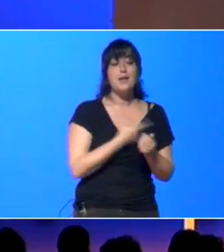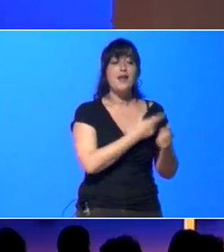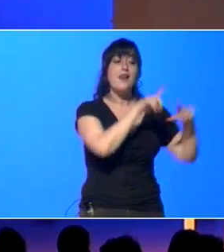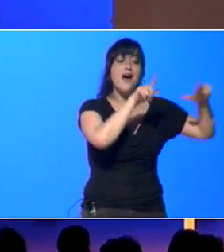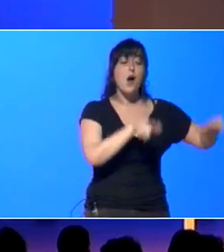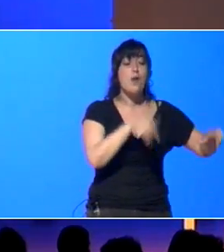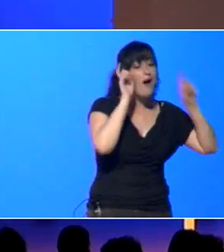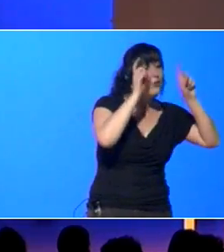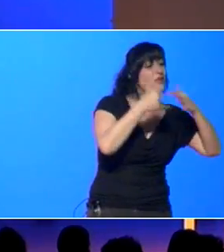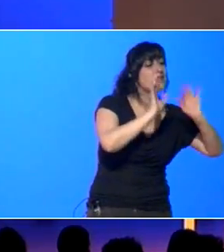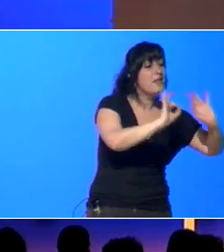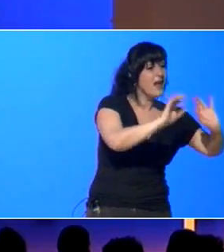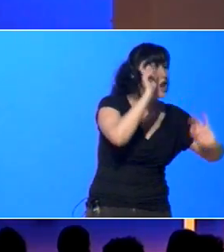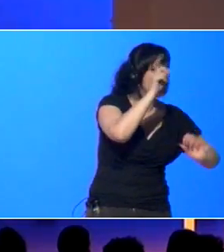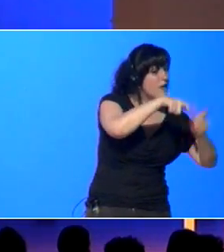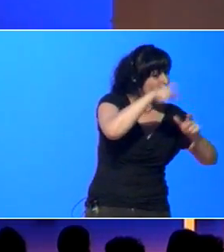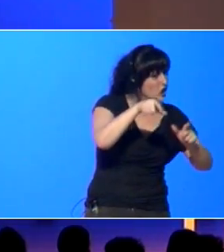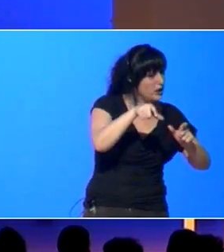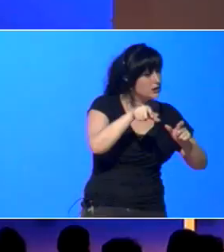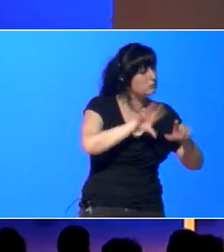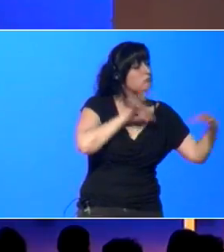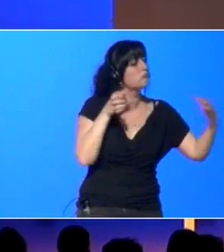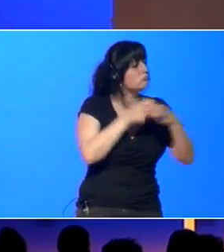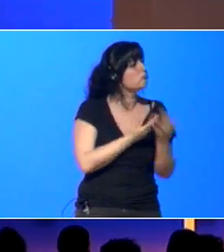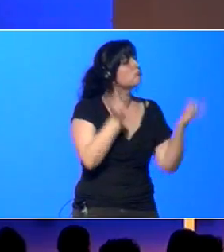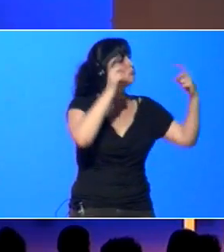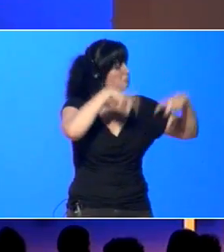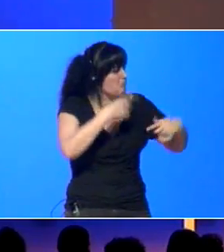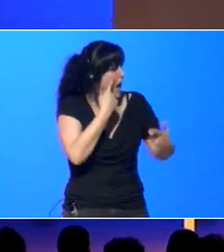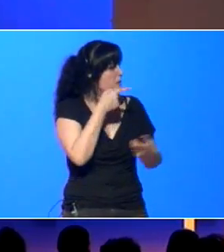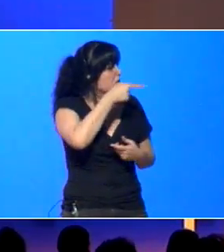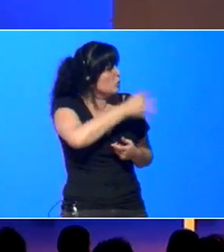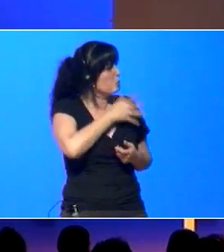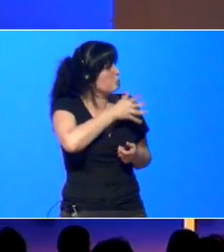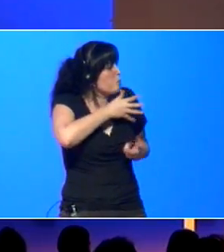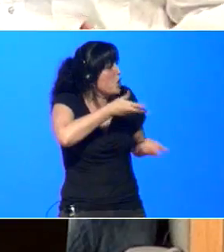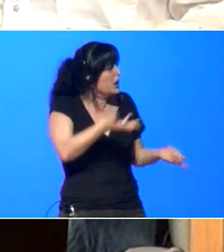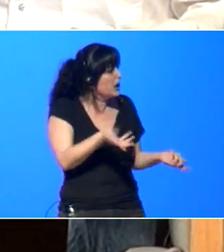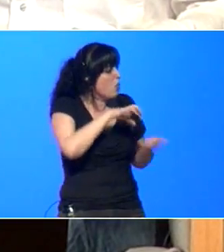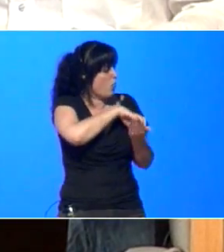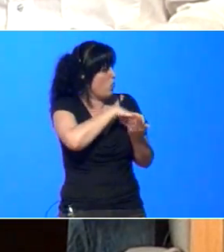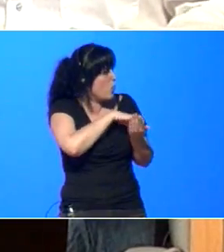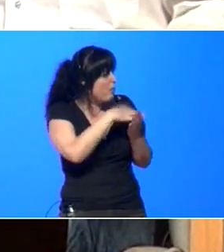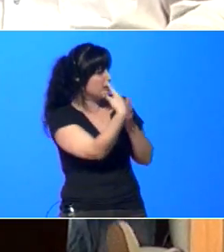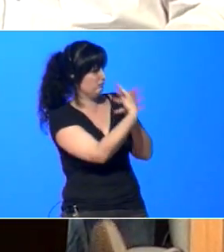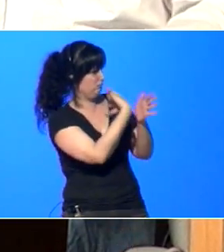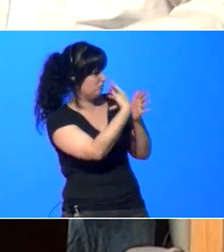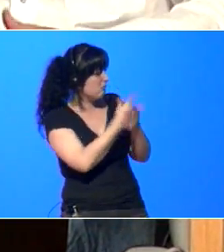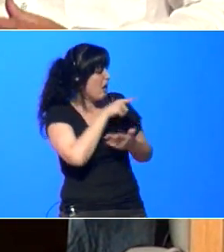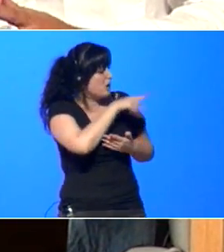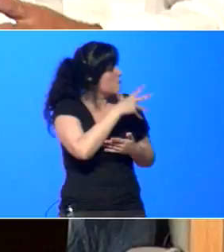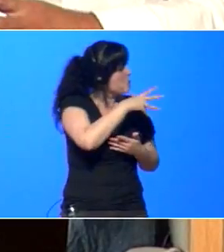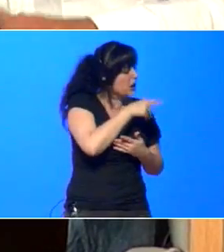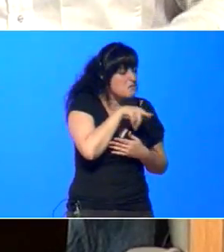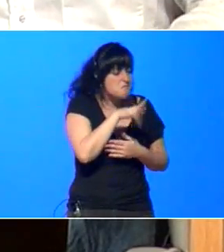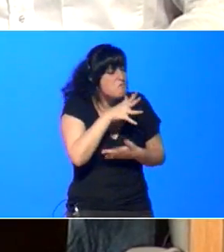les plantearon todas las dudas que tenían, les pidieron explicaciones de por qué hacían estas cosas, por qué hacían esta otra, y